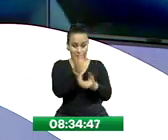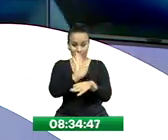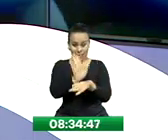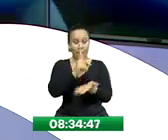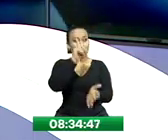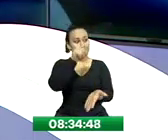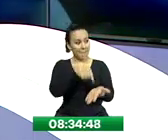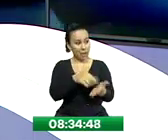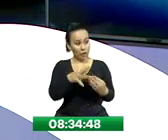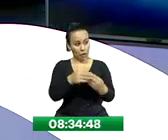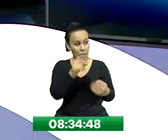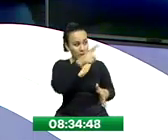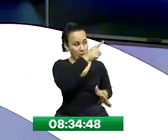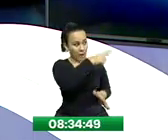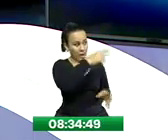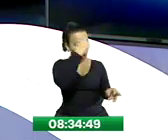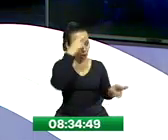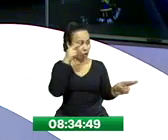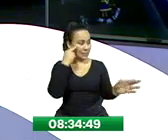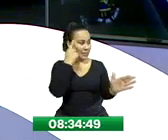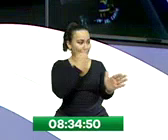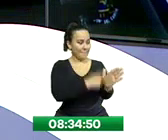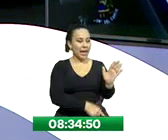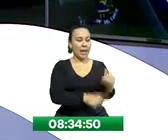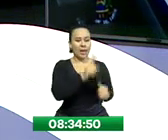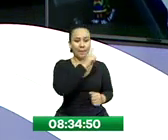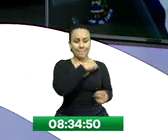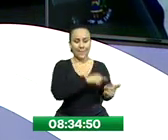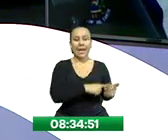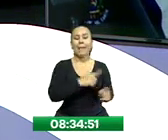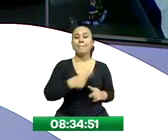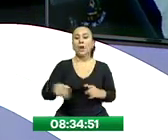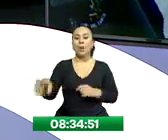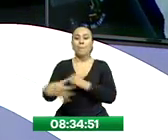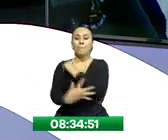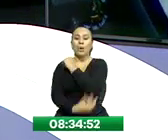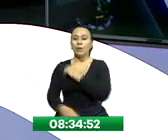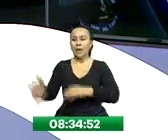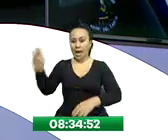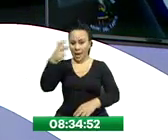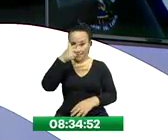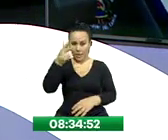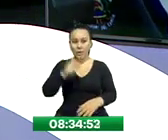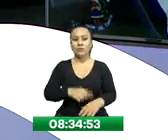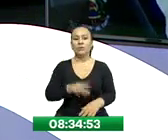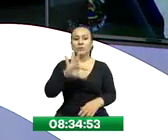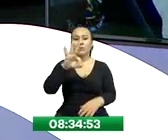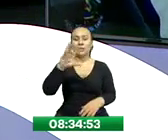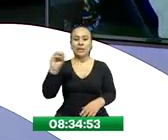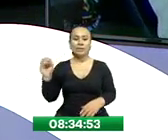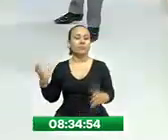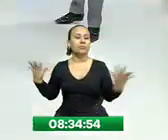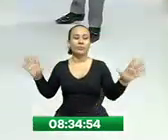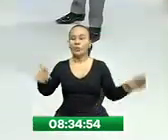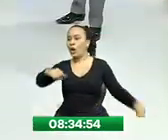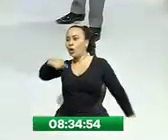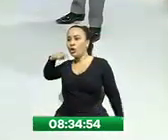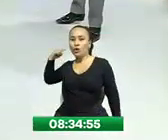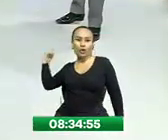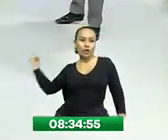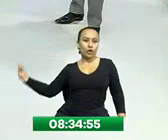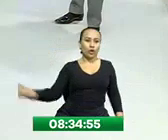$1,000. No. A Rosalina Vázquez, cóbrele 1,000. A Hugo, cóbrele 1,000. Y al que es camarógrafo, cóbrele 300. ¿A dónde dice? La ley es para